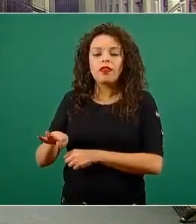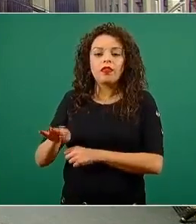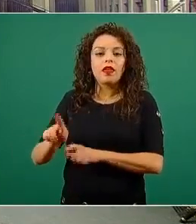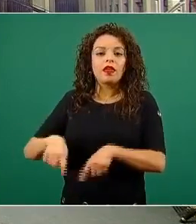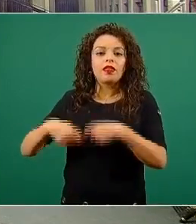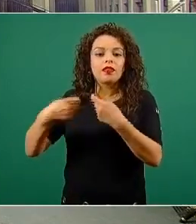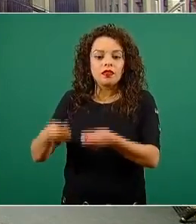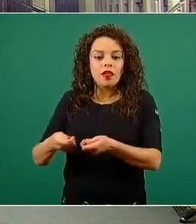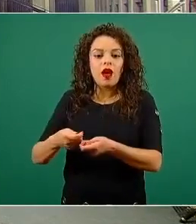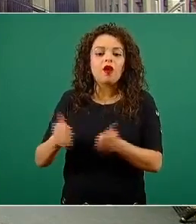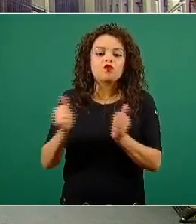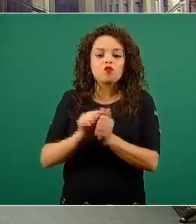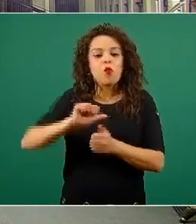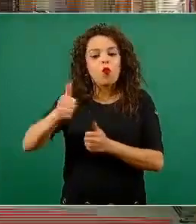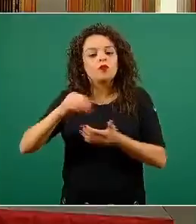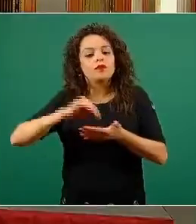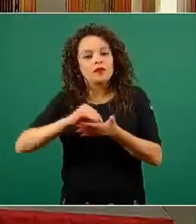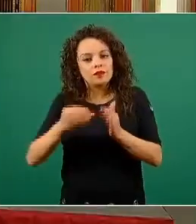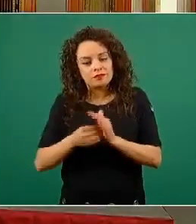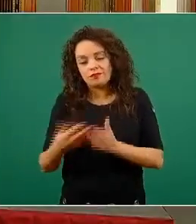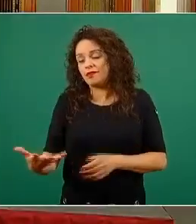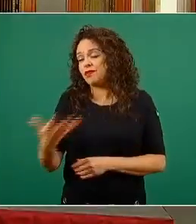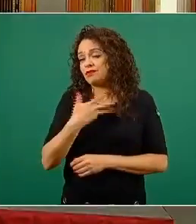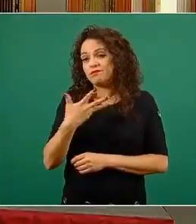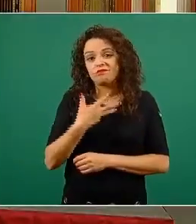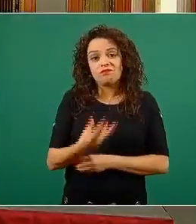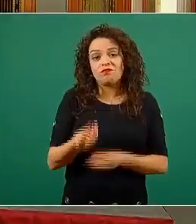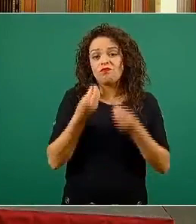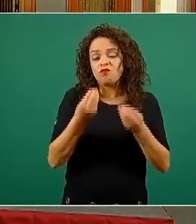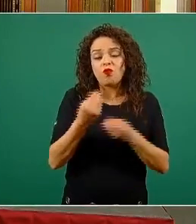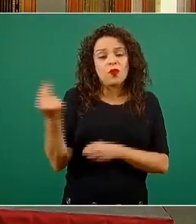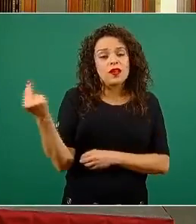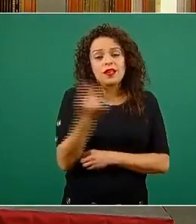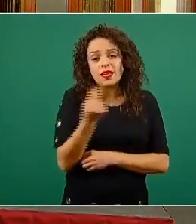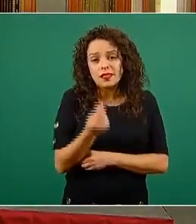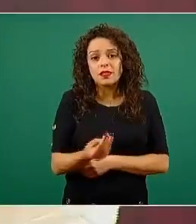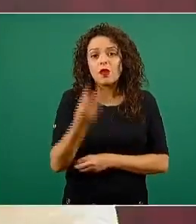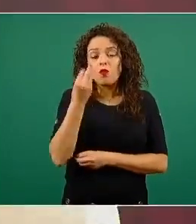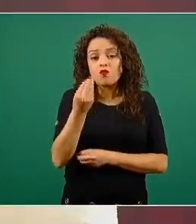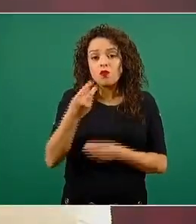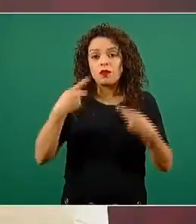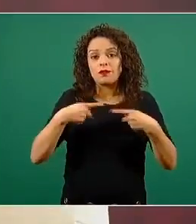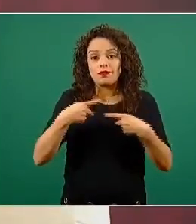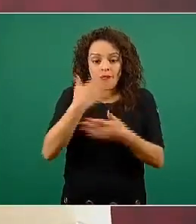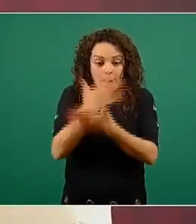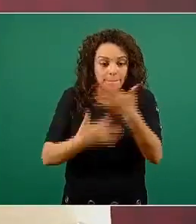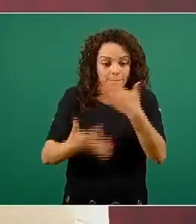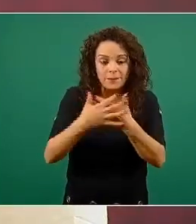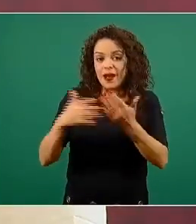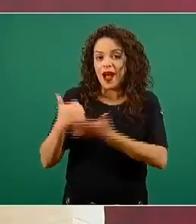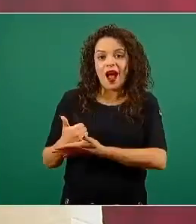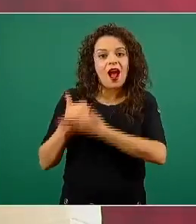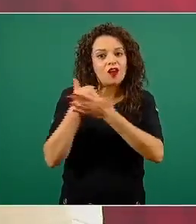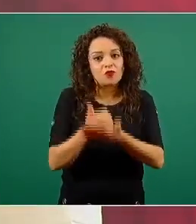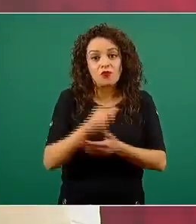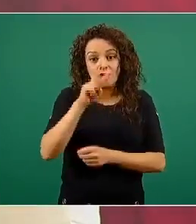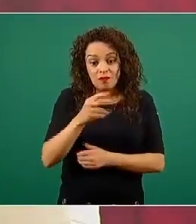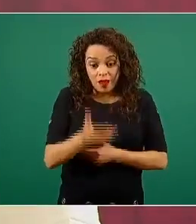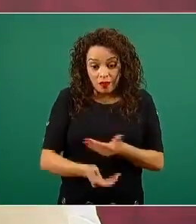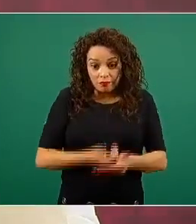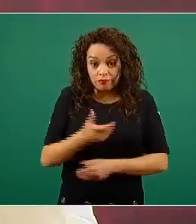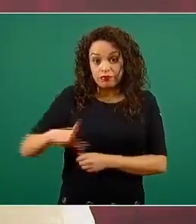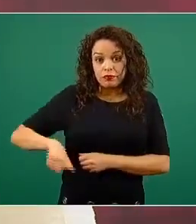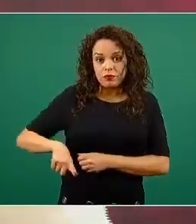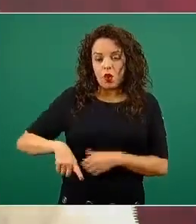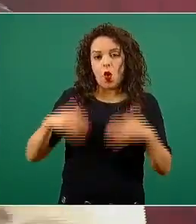otras estrategias. Necesitamos muchas estrategias, necesitamos muchas manos. Los siervos de la nación son un gran